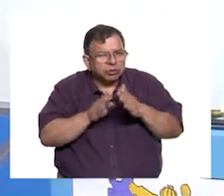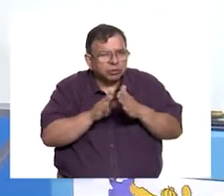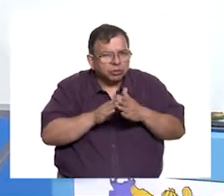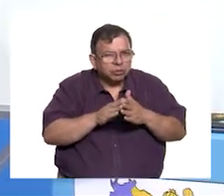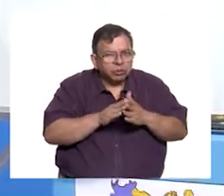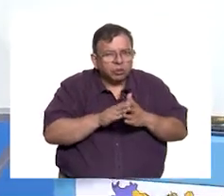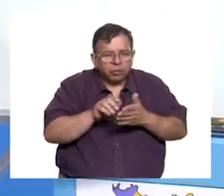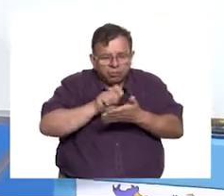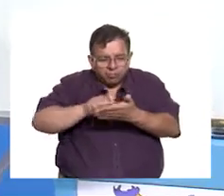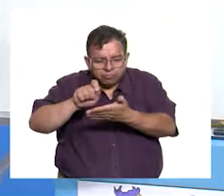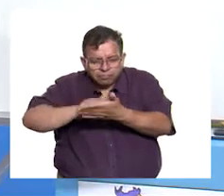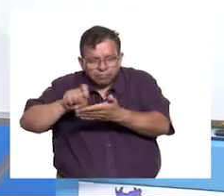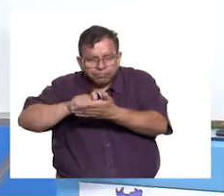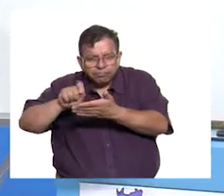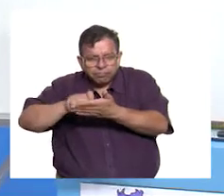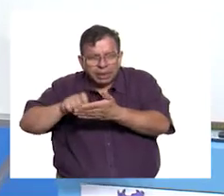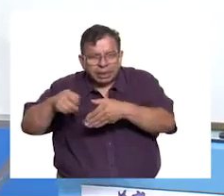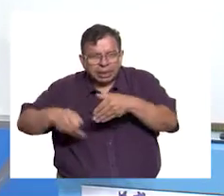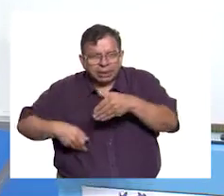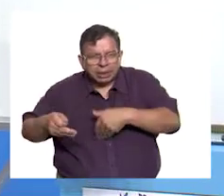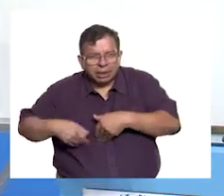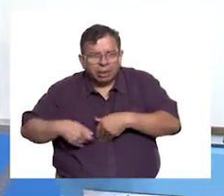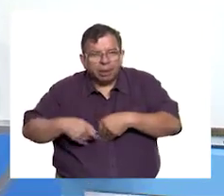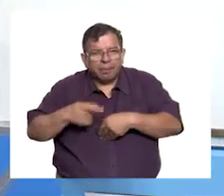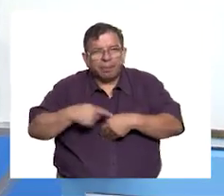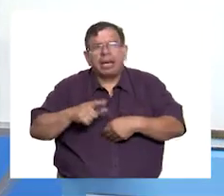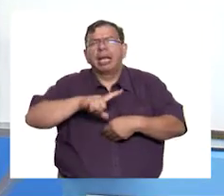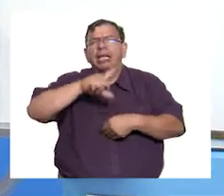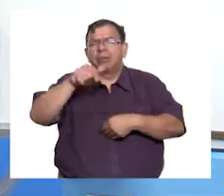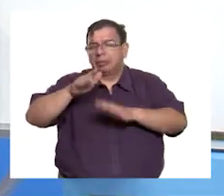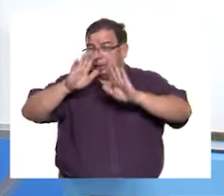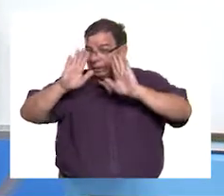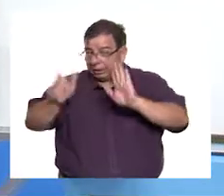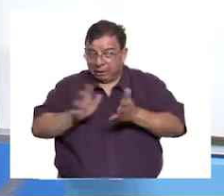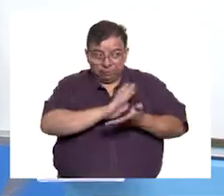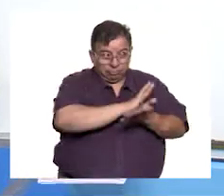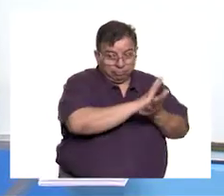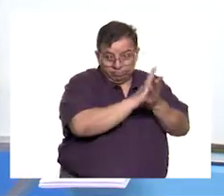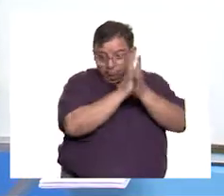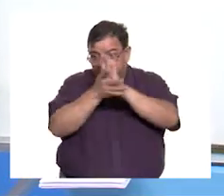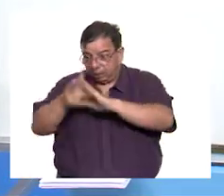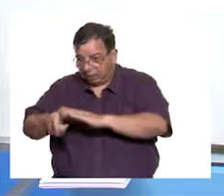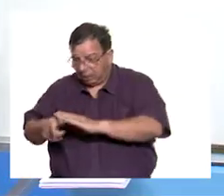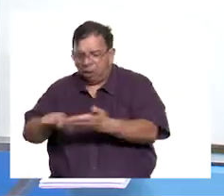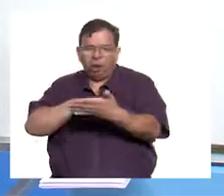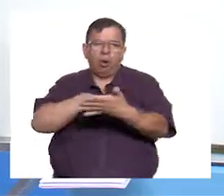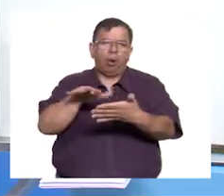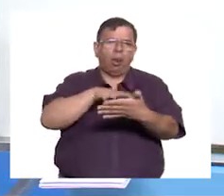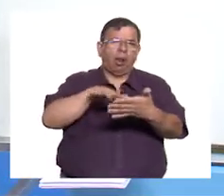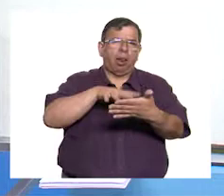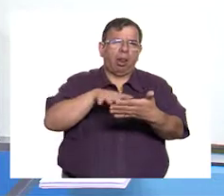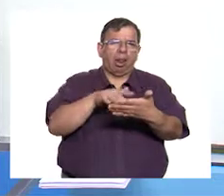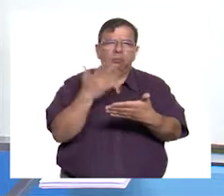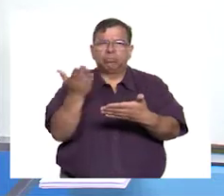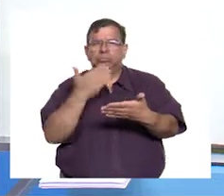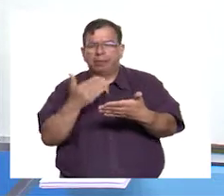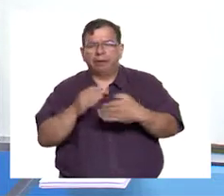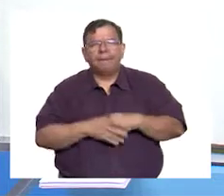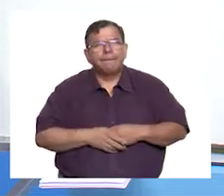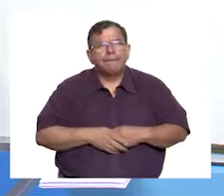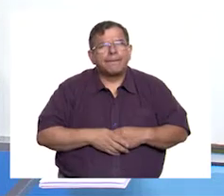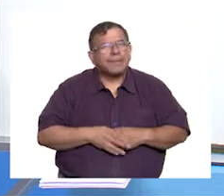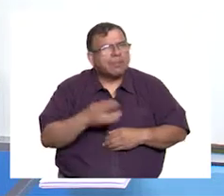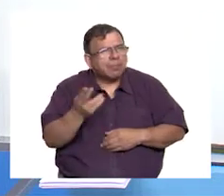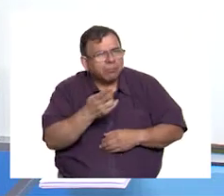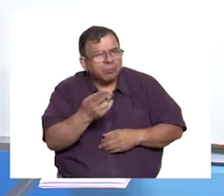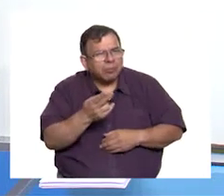guión teatral para finalmente llevar a cabo su lectura dramatizada. Juan Carlos, me decían que han avanzado en la